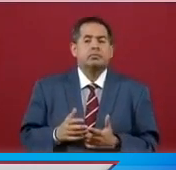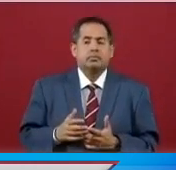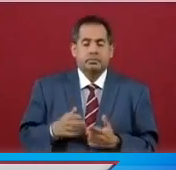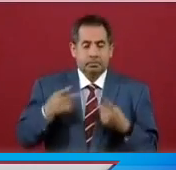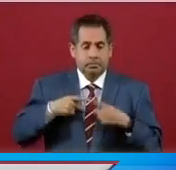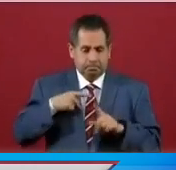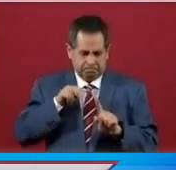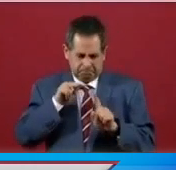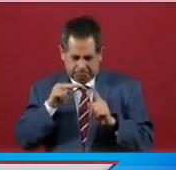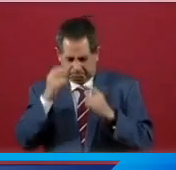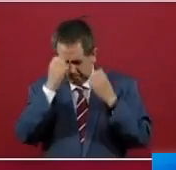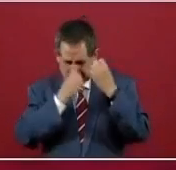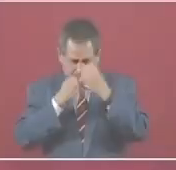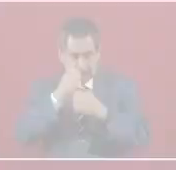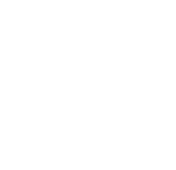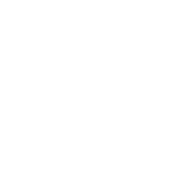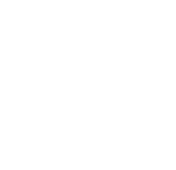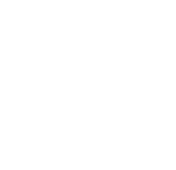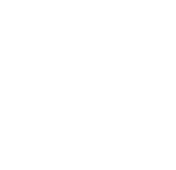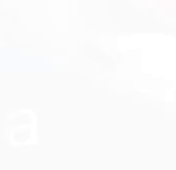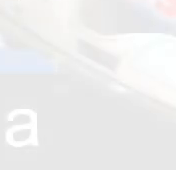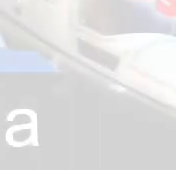ocasiones al perder comunicación.